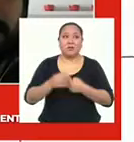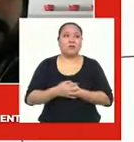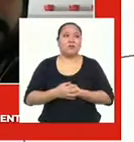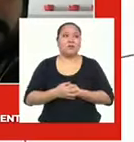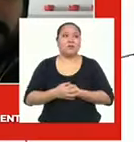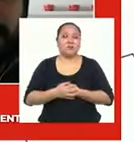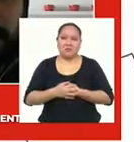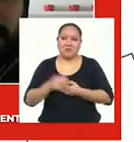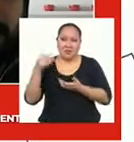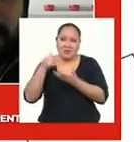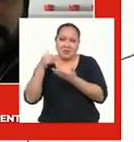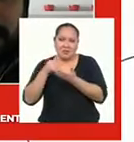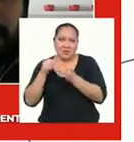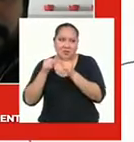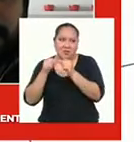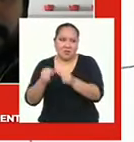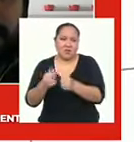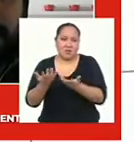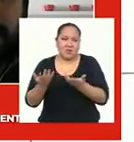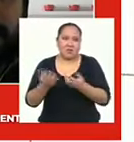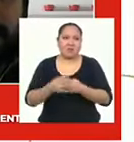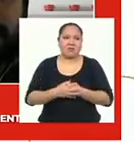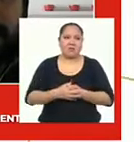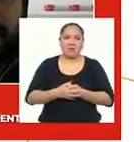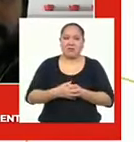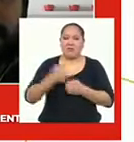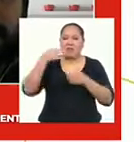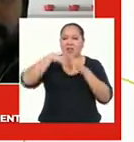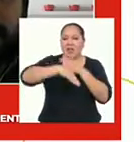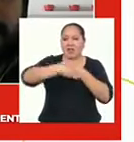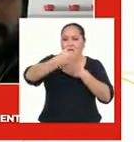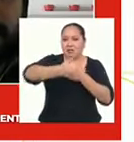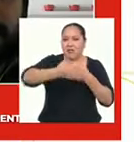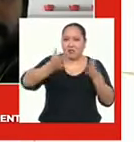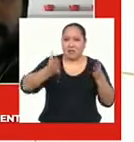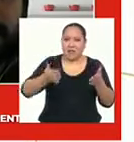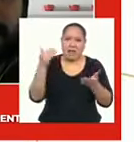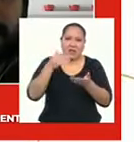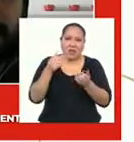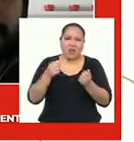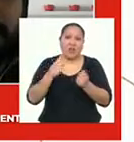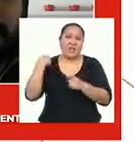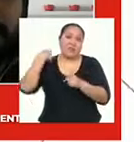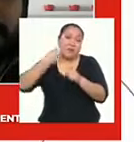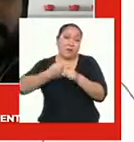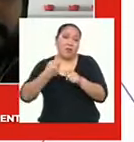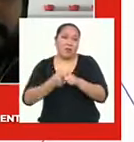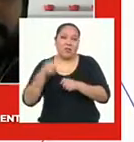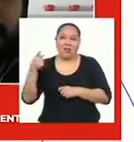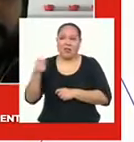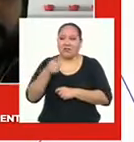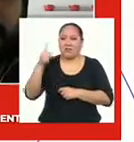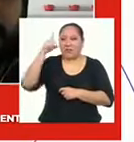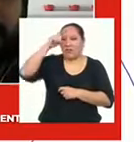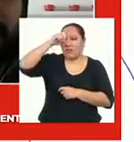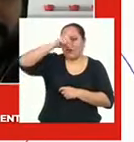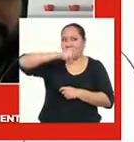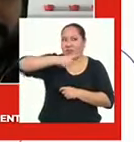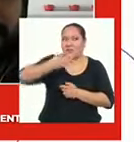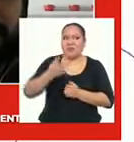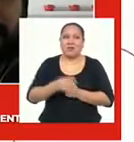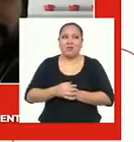estudiaban en el salón español y tenían dificultad, esa